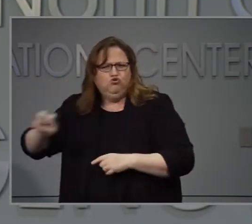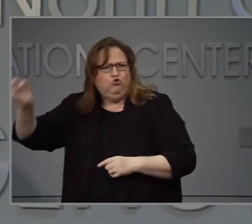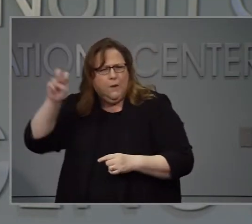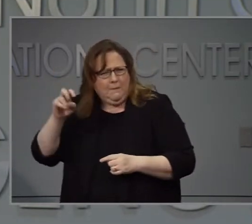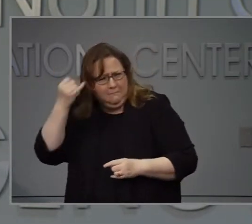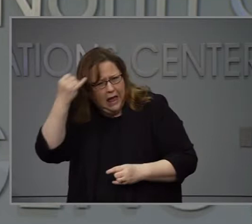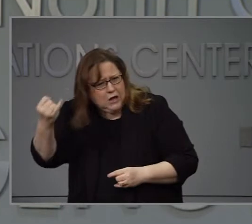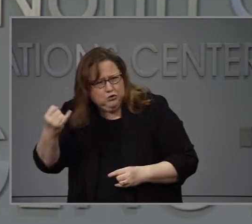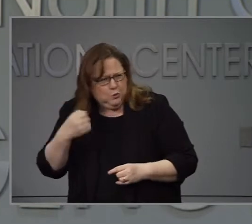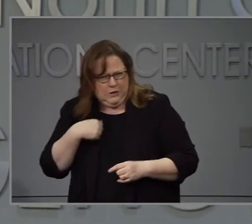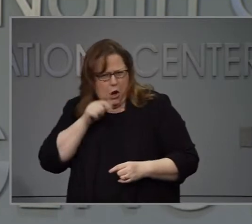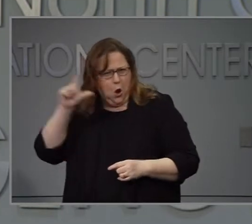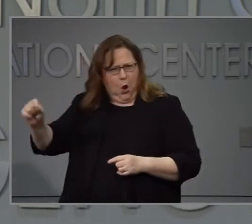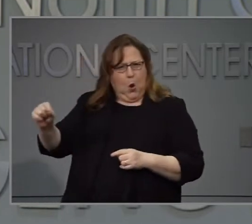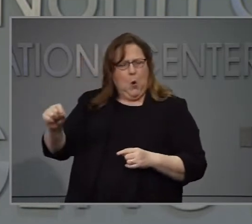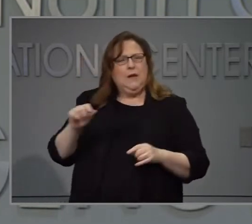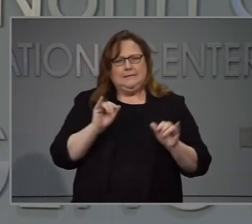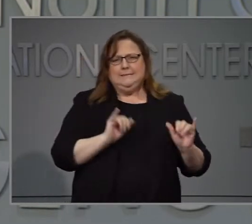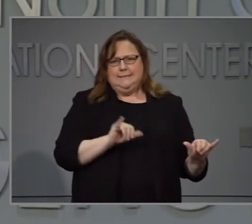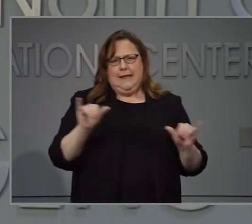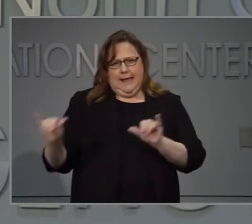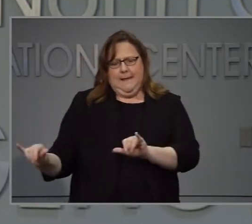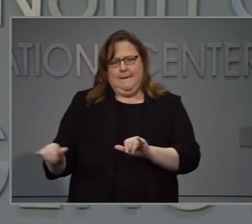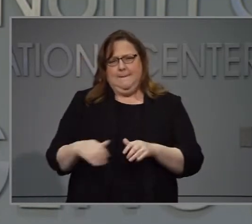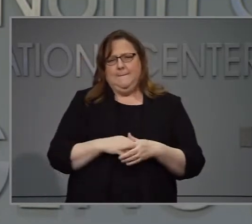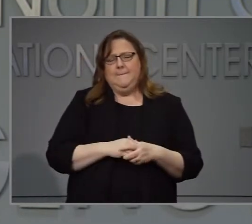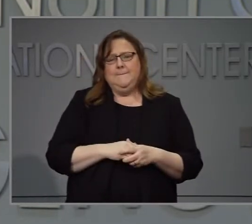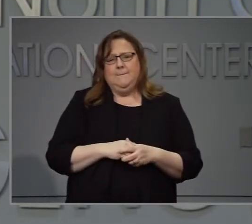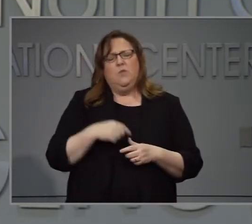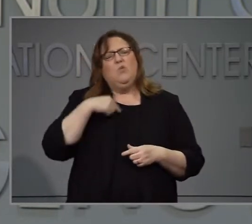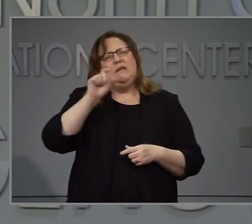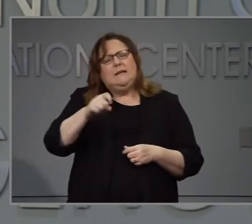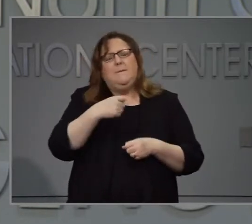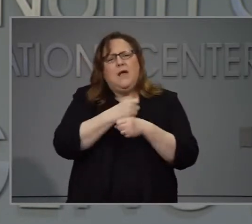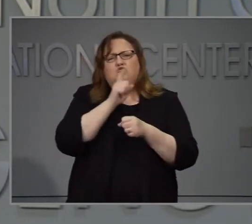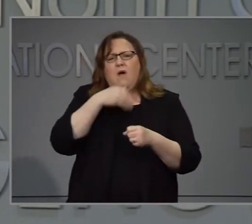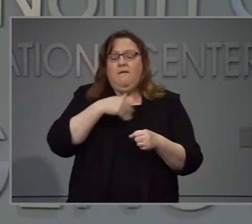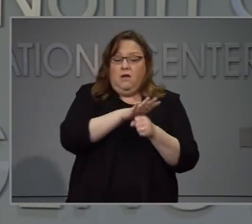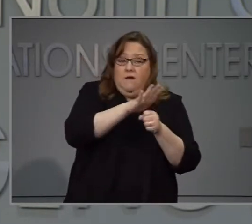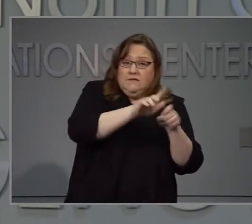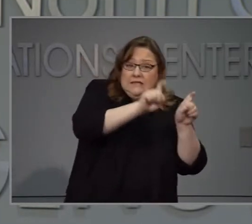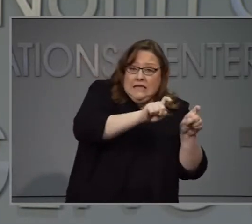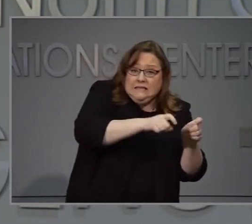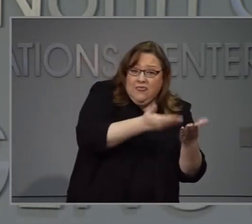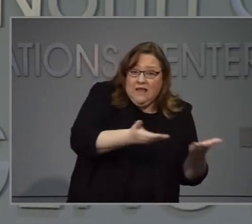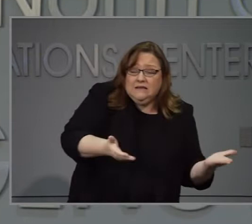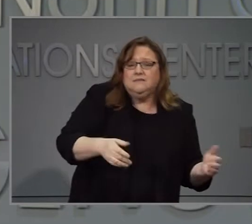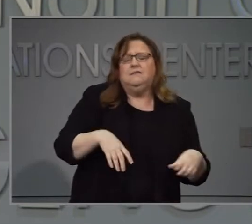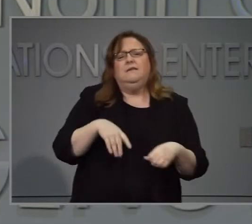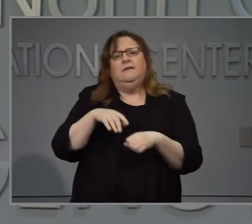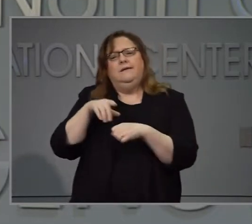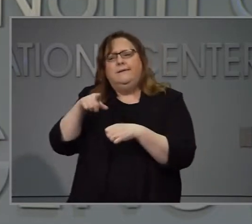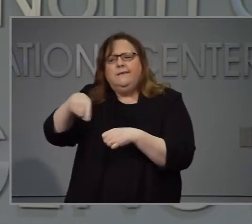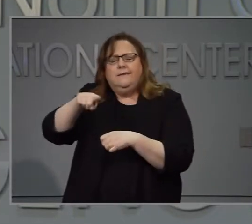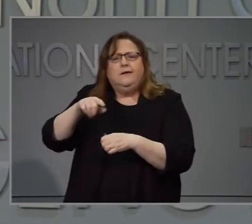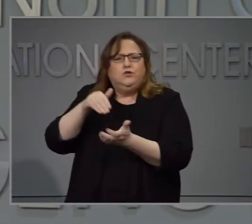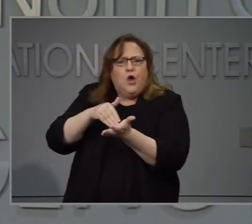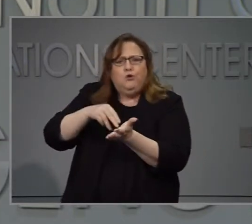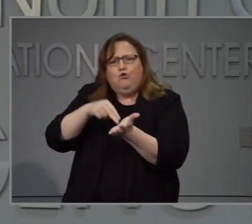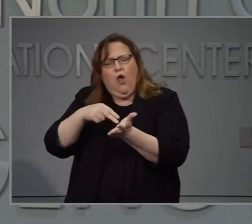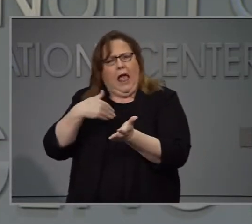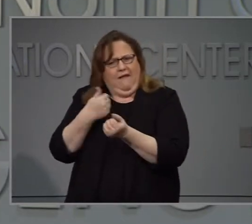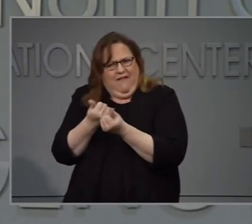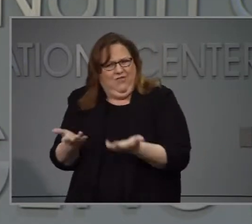muestras y para asegurarnos de que los hospitales y los servicios de emergencia tienen lo que necesitan